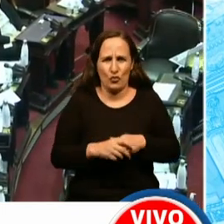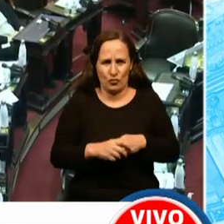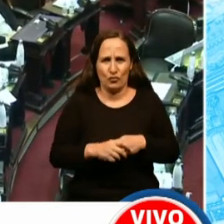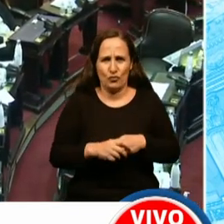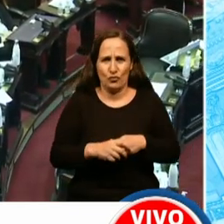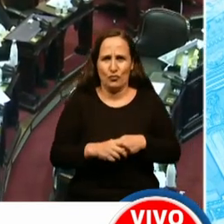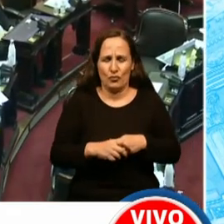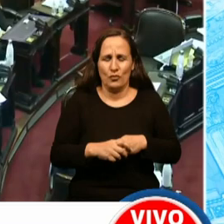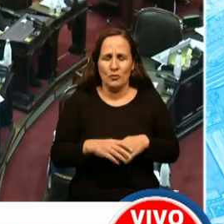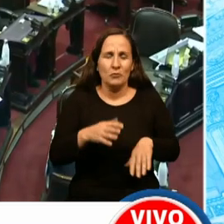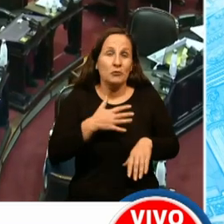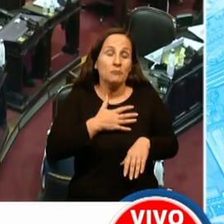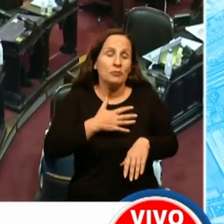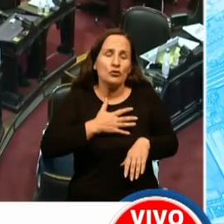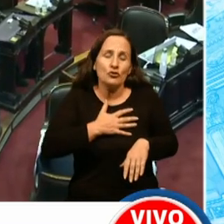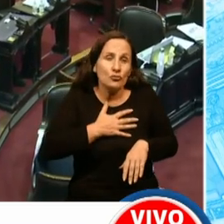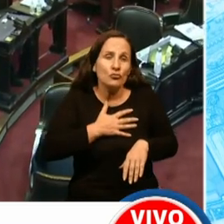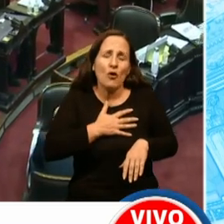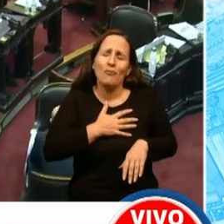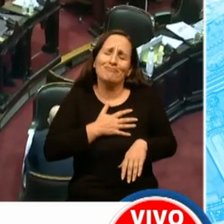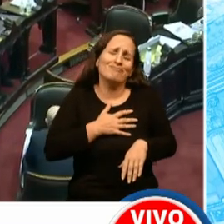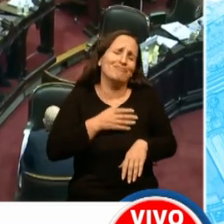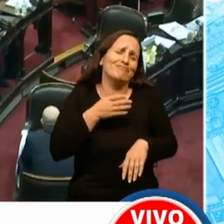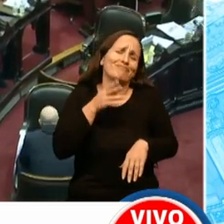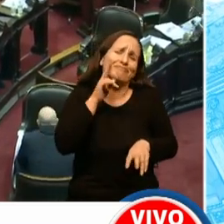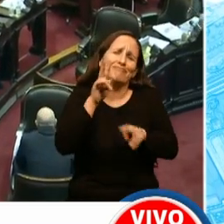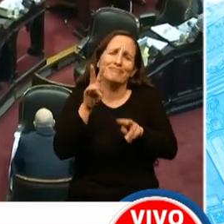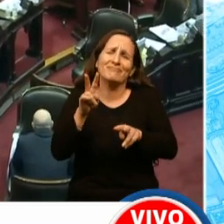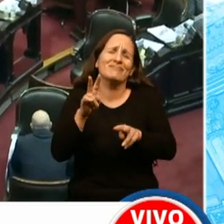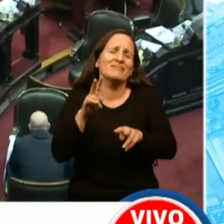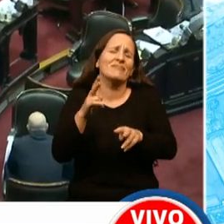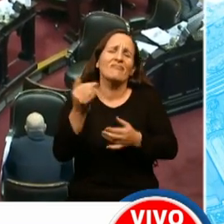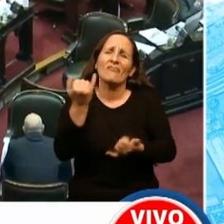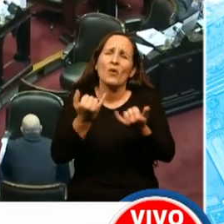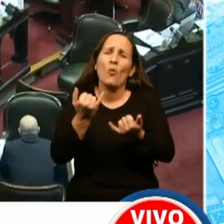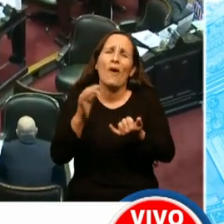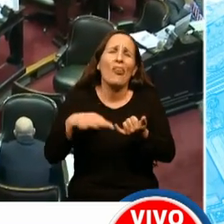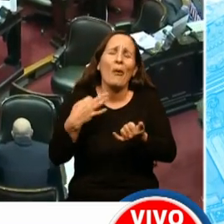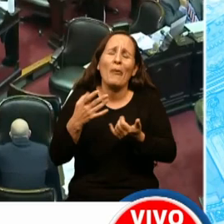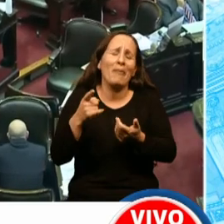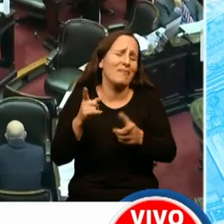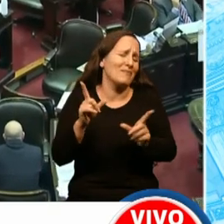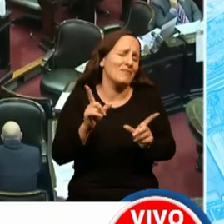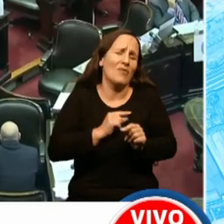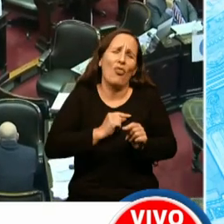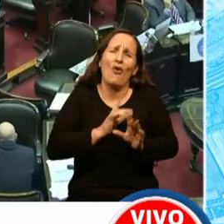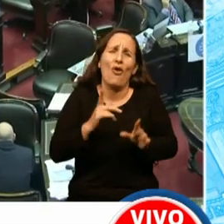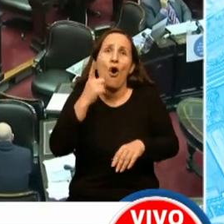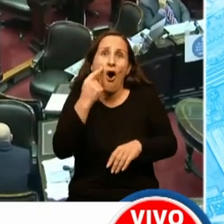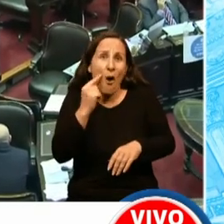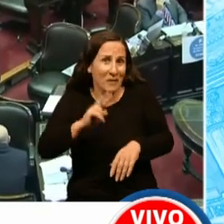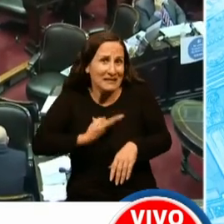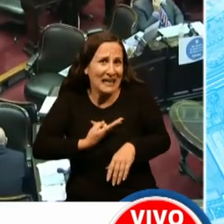me he encontrado con muchas historias de mucho dolor de hombres trans que no se